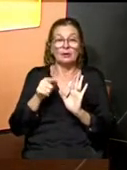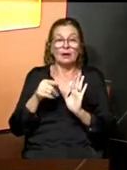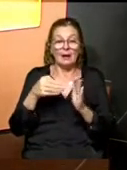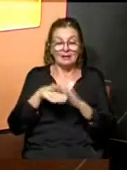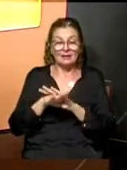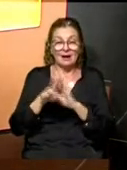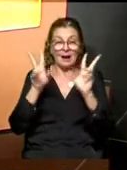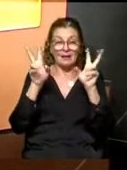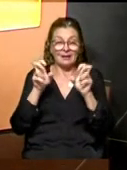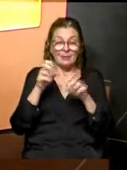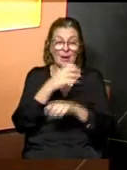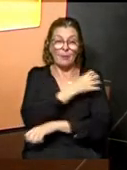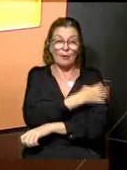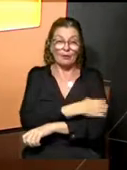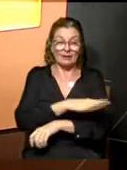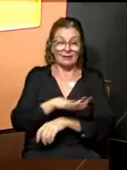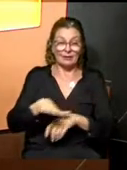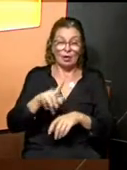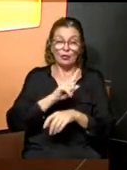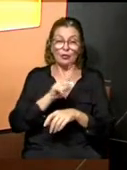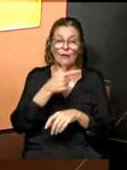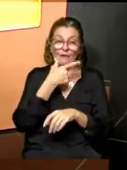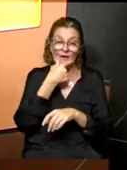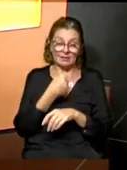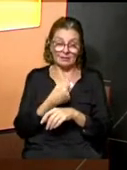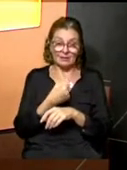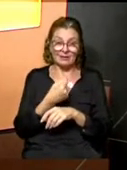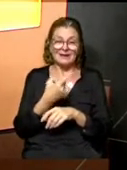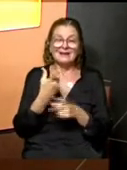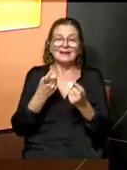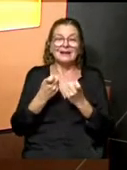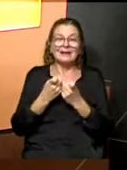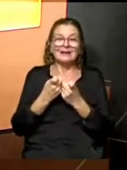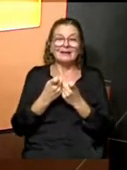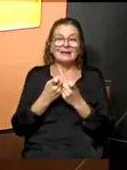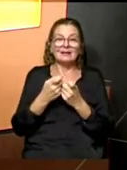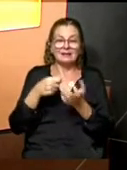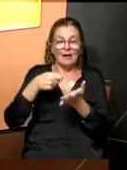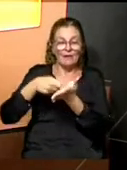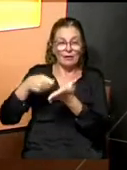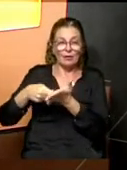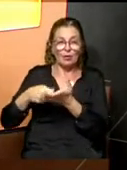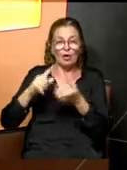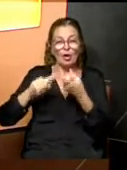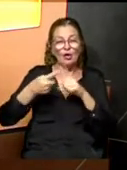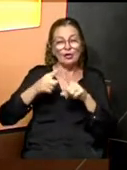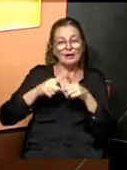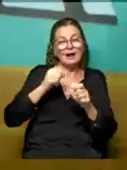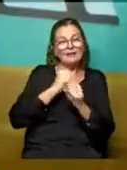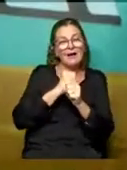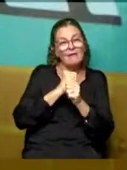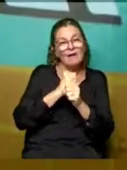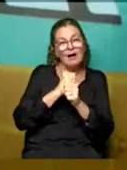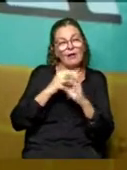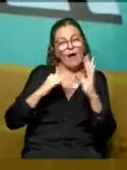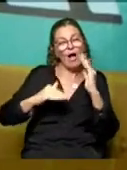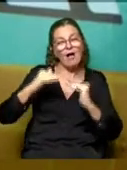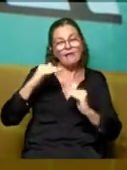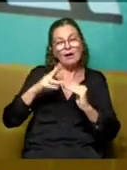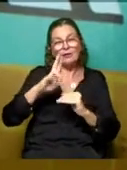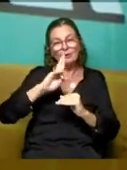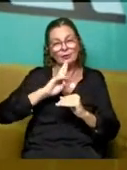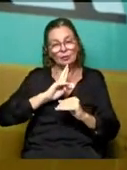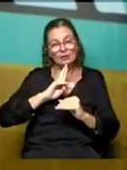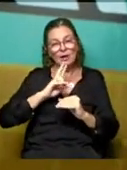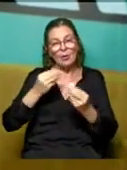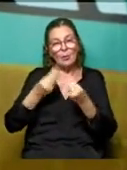de la pobreza infantil no es sencillo. Requiere afectar recursos, coordinar acciones, evaluar resultados